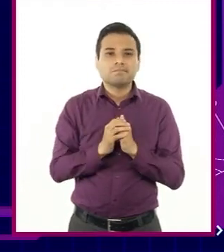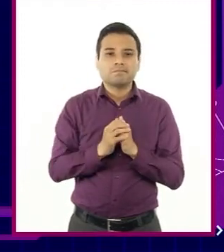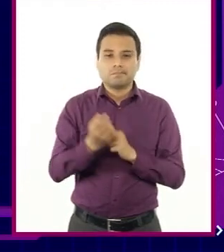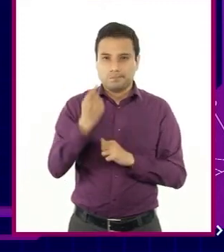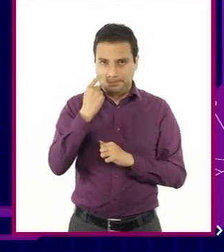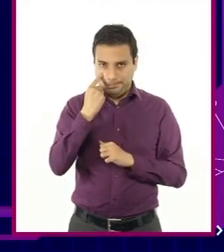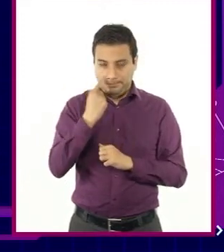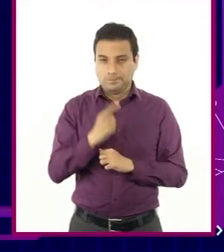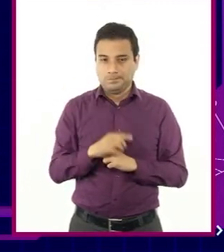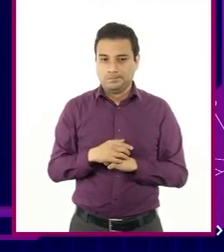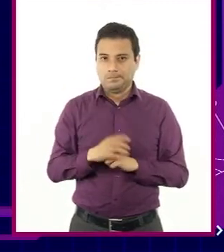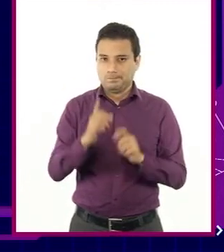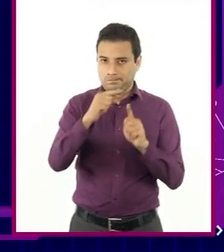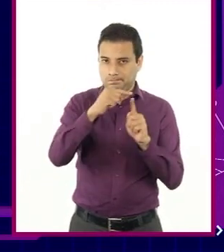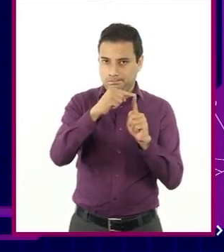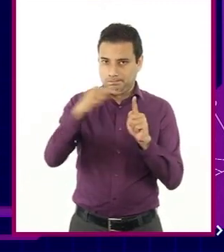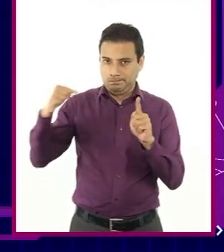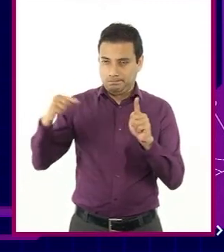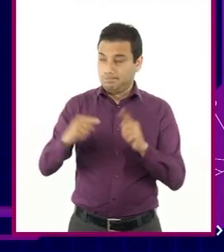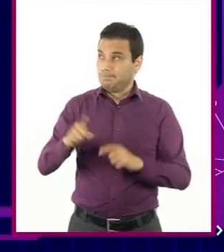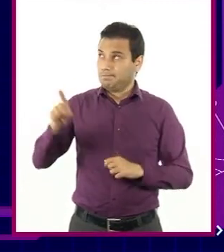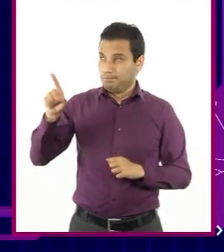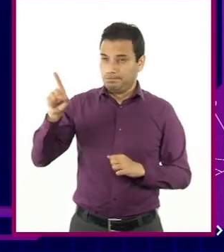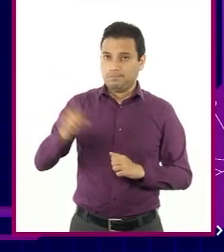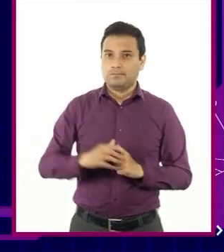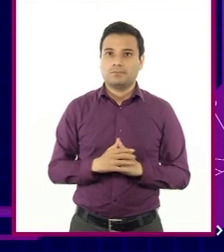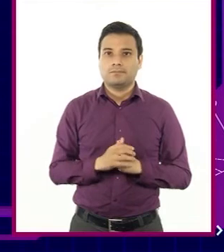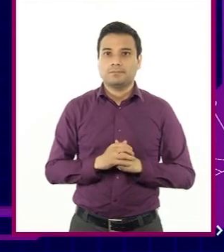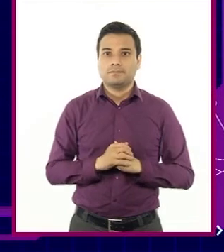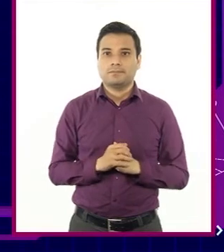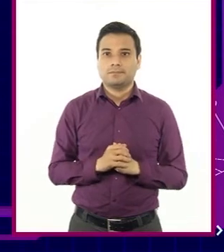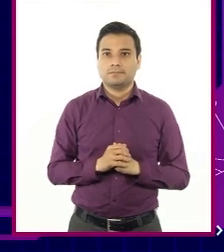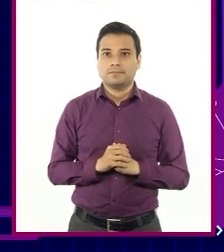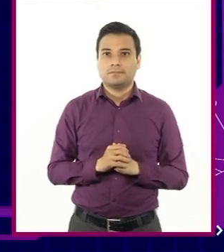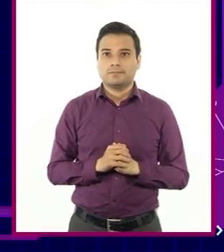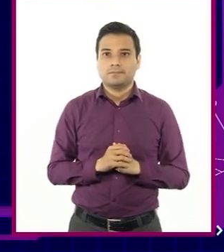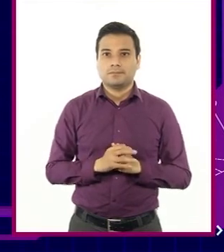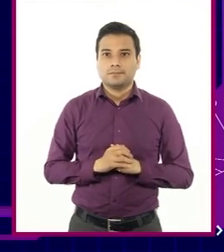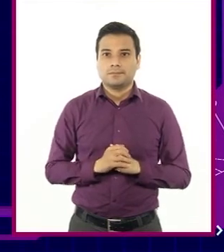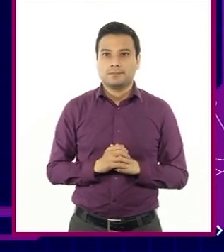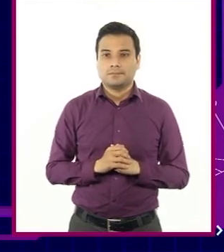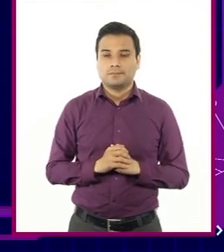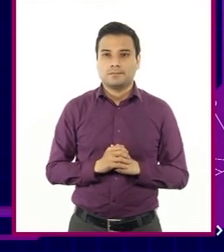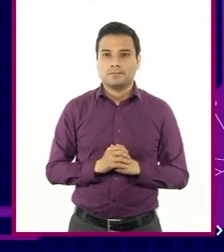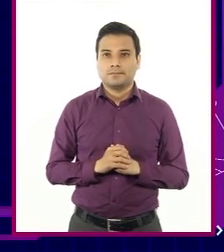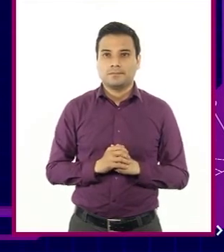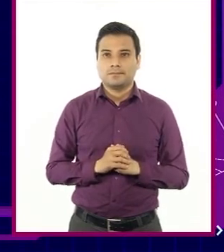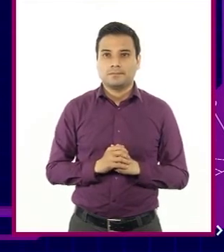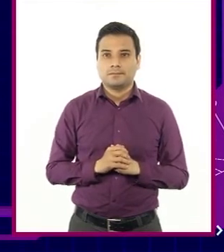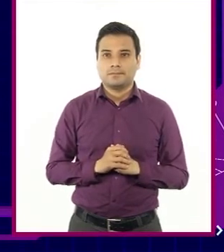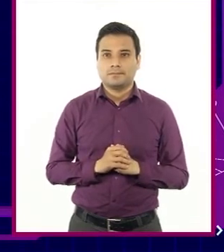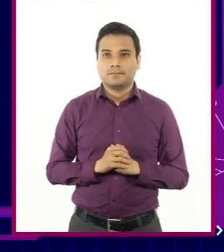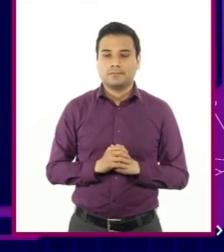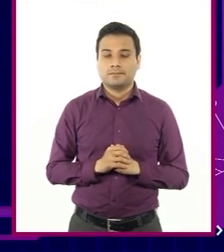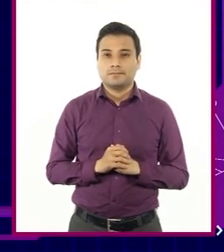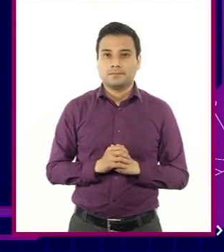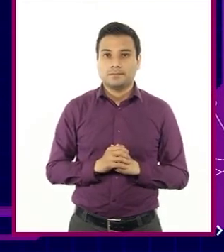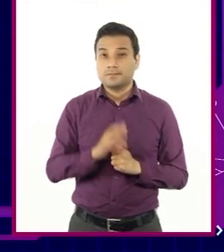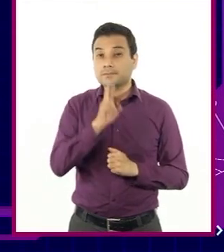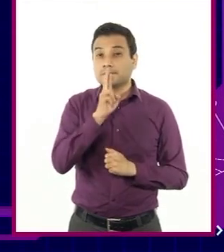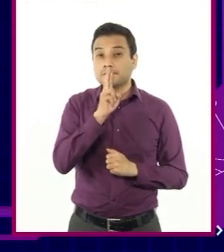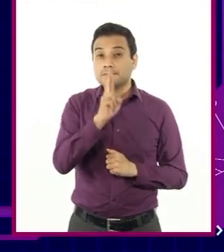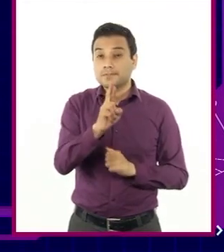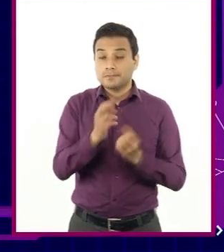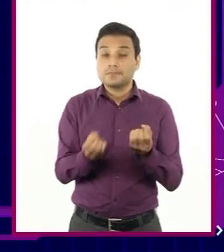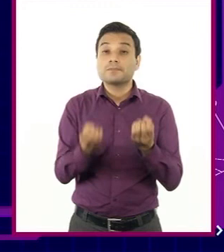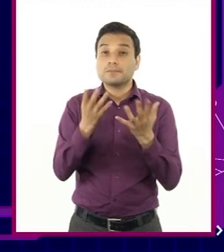591.300 metros entre 0.0254 metros sobre pulgada. Así, se obtiene el cociente